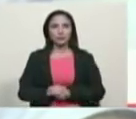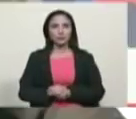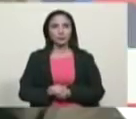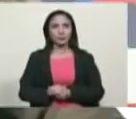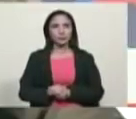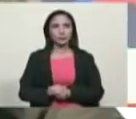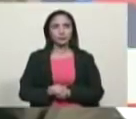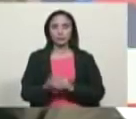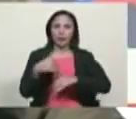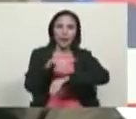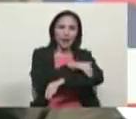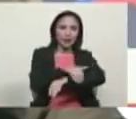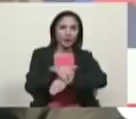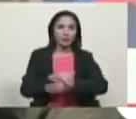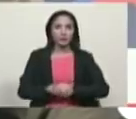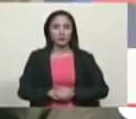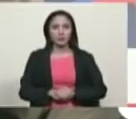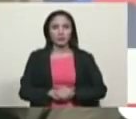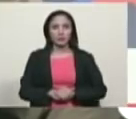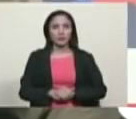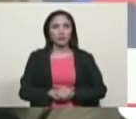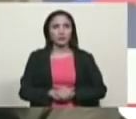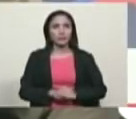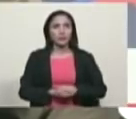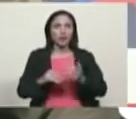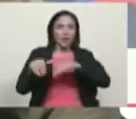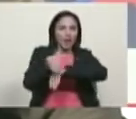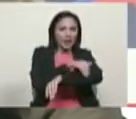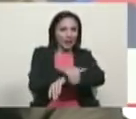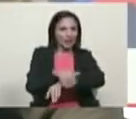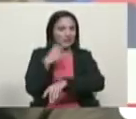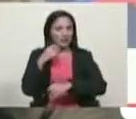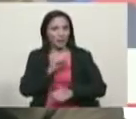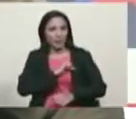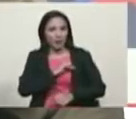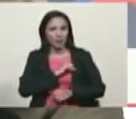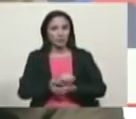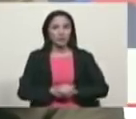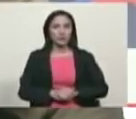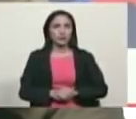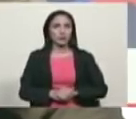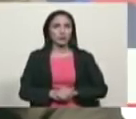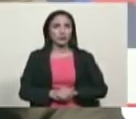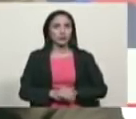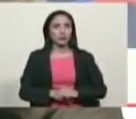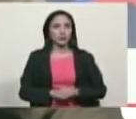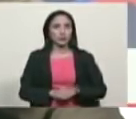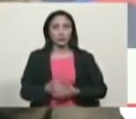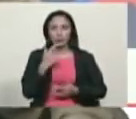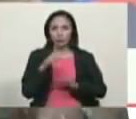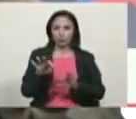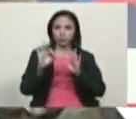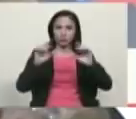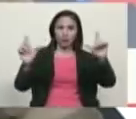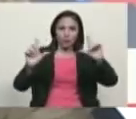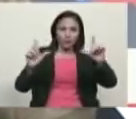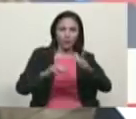En las calles, en las marchas, en los mitines. Y siempre seleccionan una imagen.